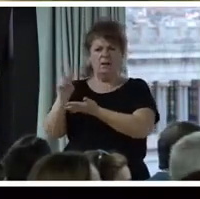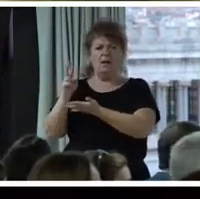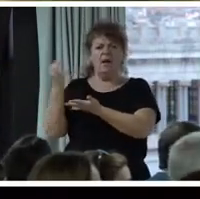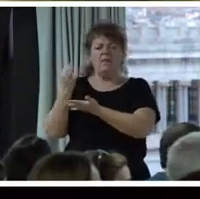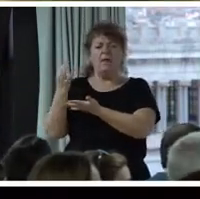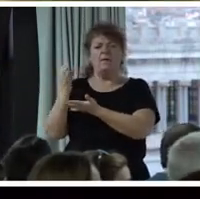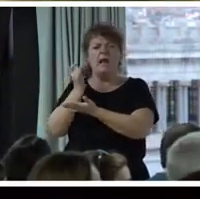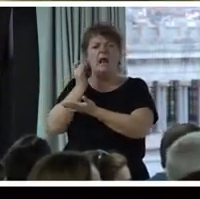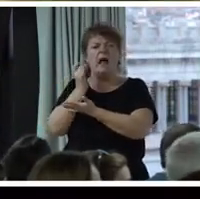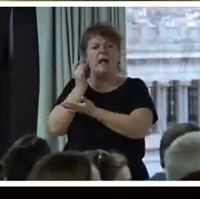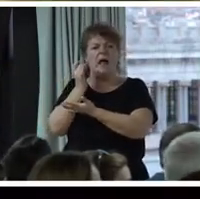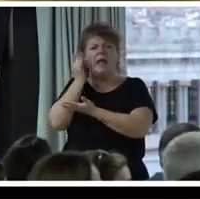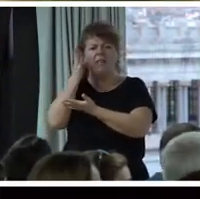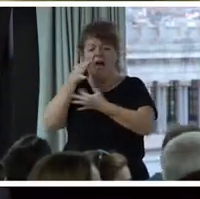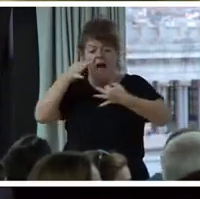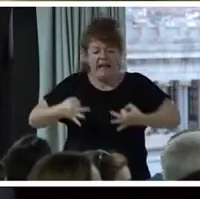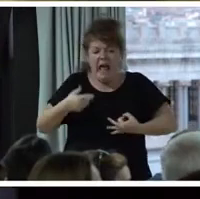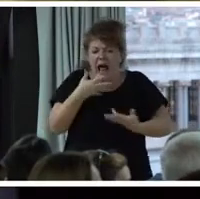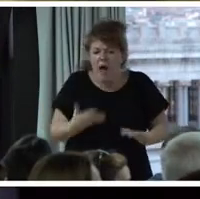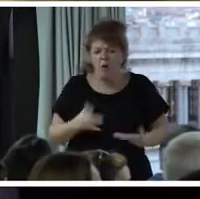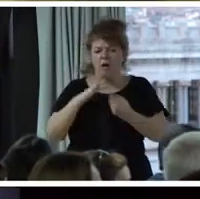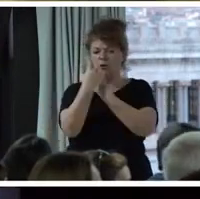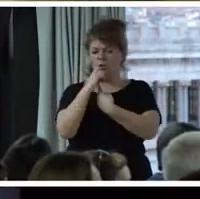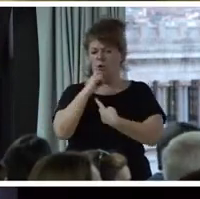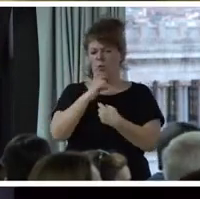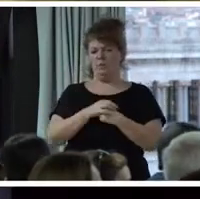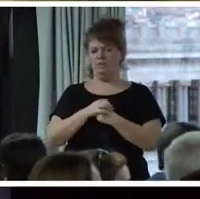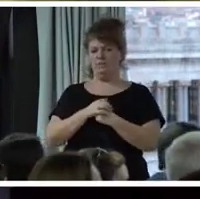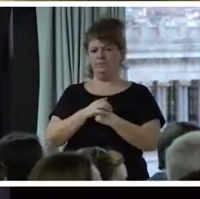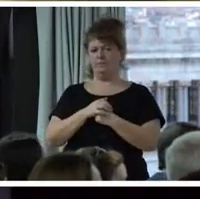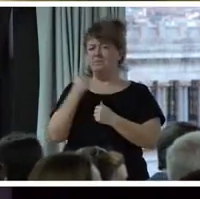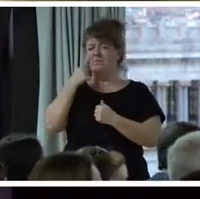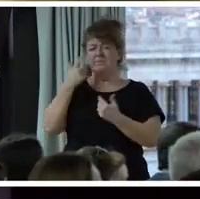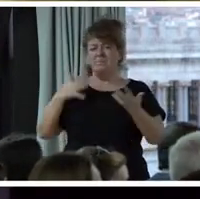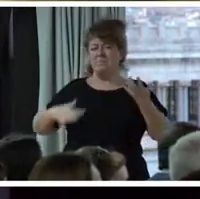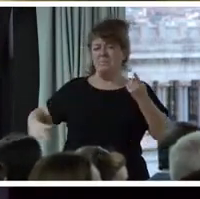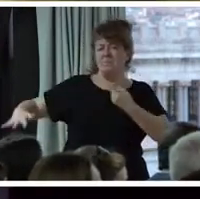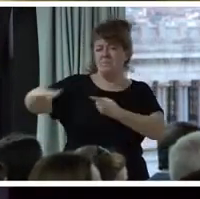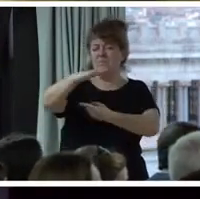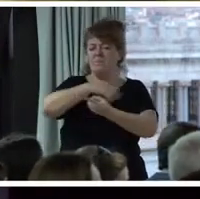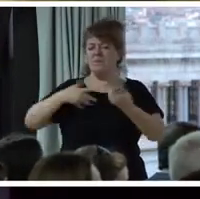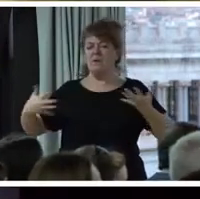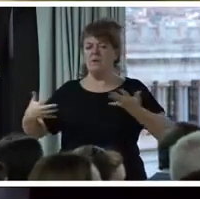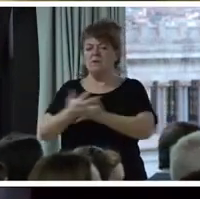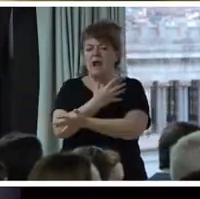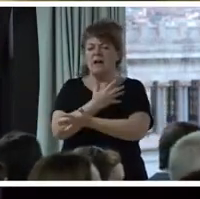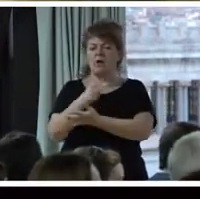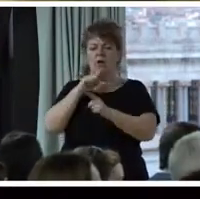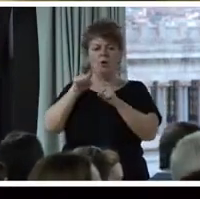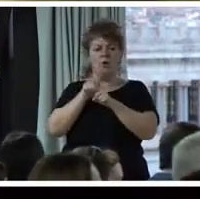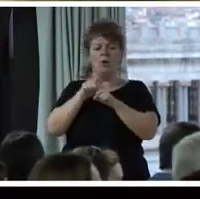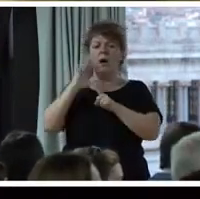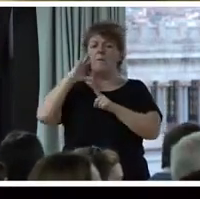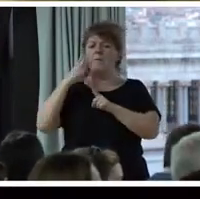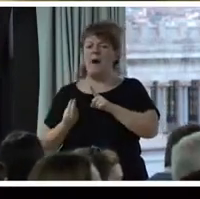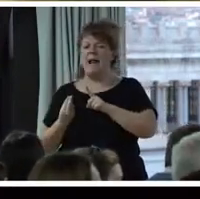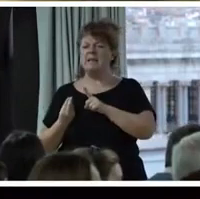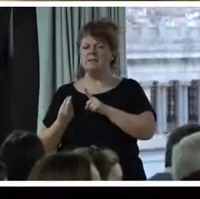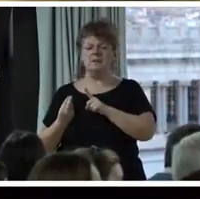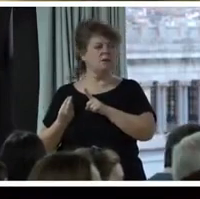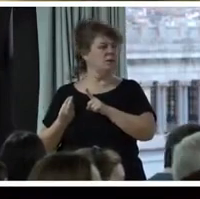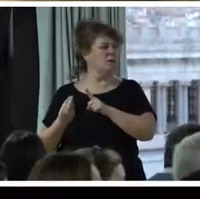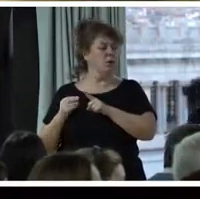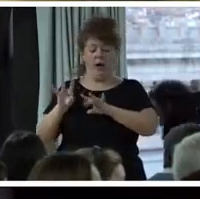transmitida en tiempo real estos eventos trágicos no ocurrieron en el vacio los palestinos en el